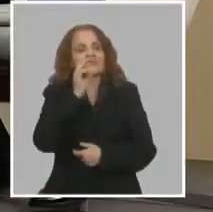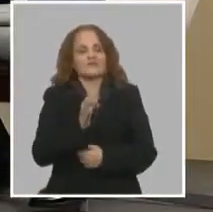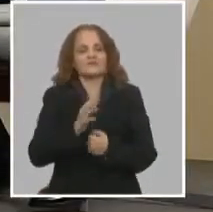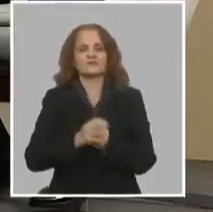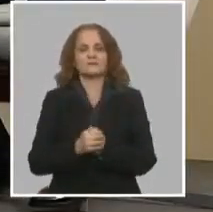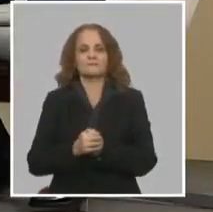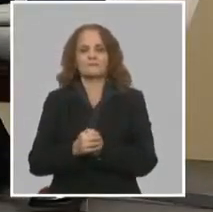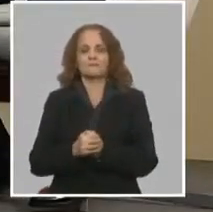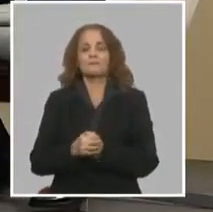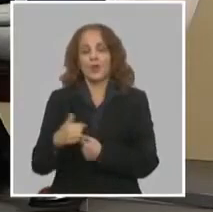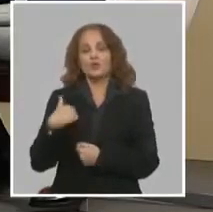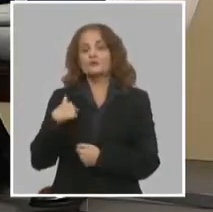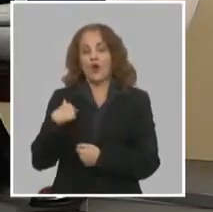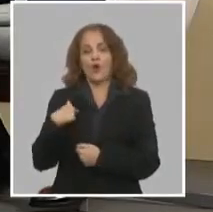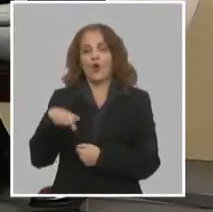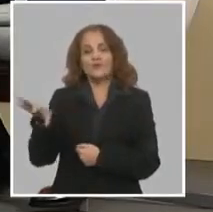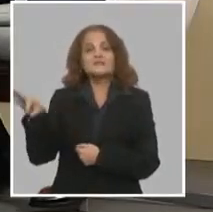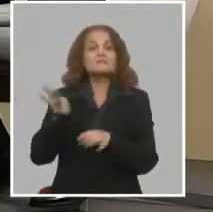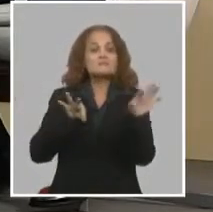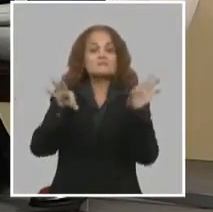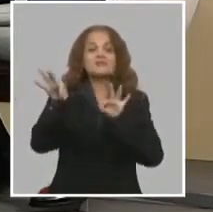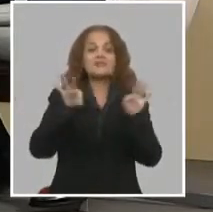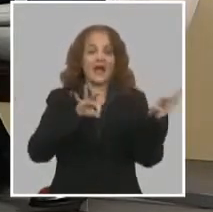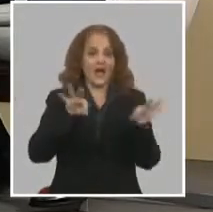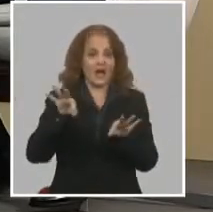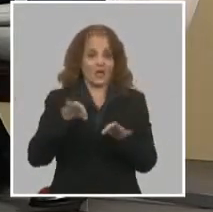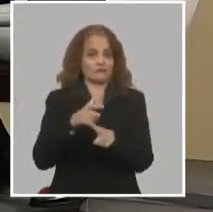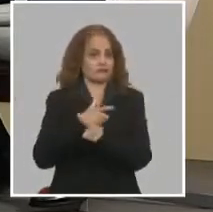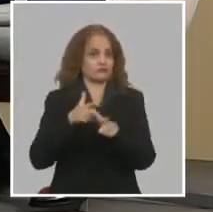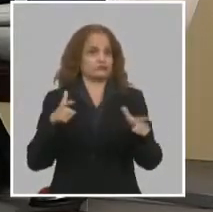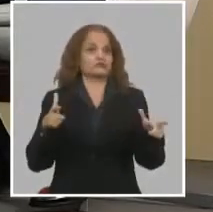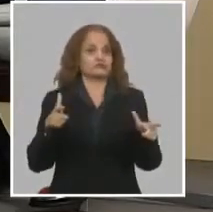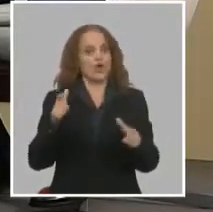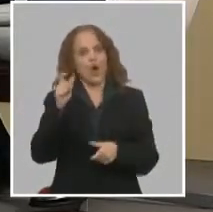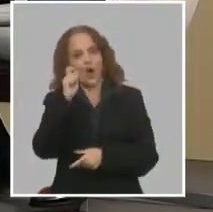a tener mayoría de invitados hoy, sí, hombres y pinareños, por cierto,